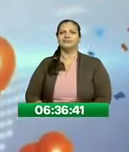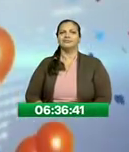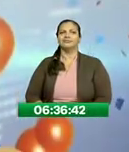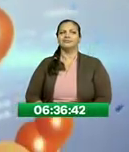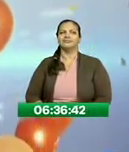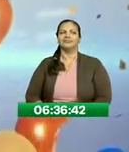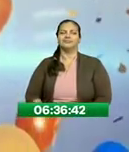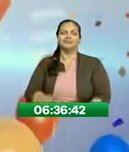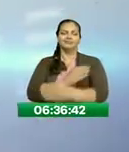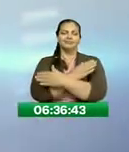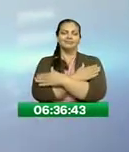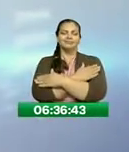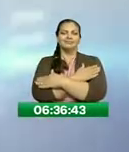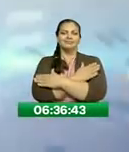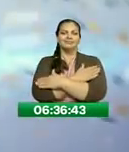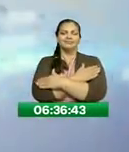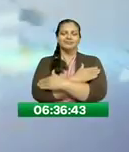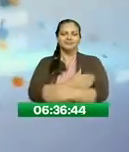¡Felicidades!